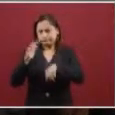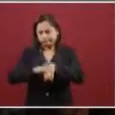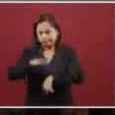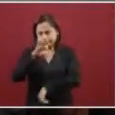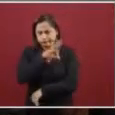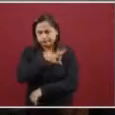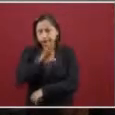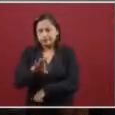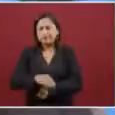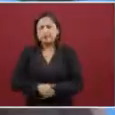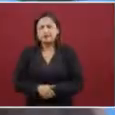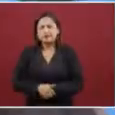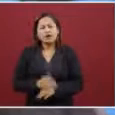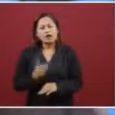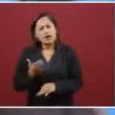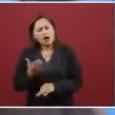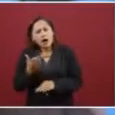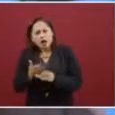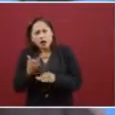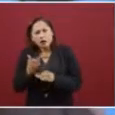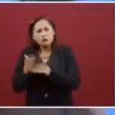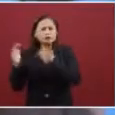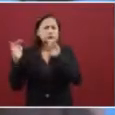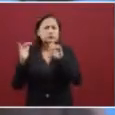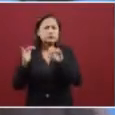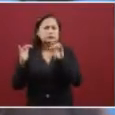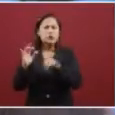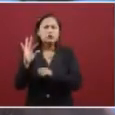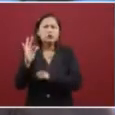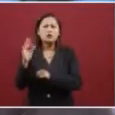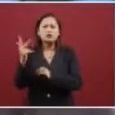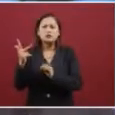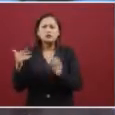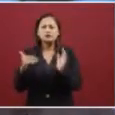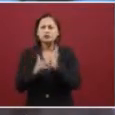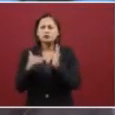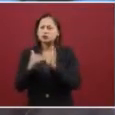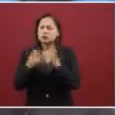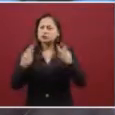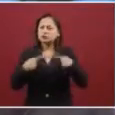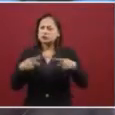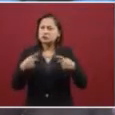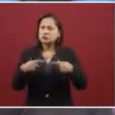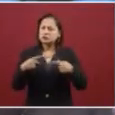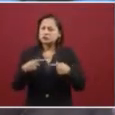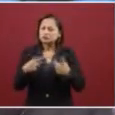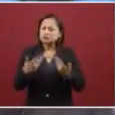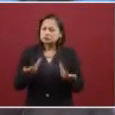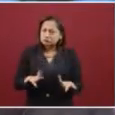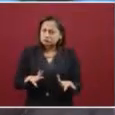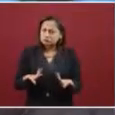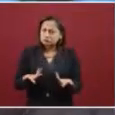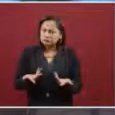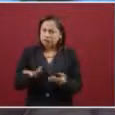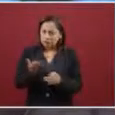pasajeros que hoy se está atendiendo es de 48 millones en ese momento no pretendemos